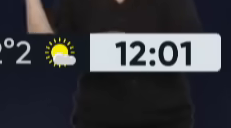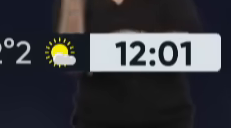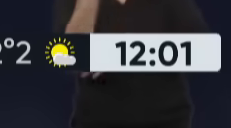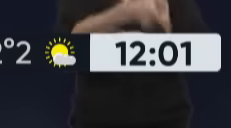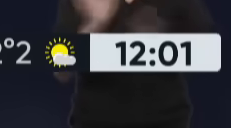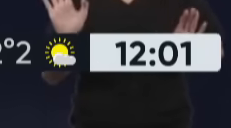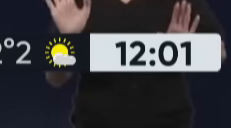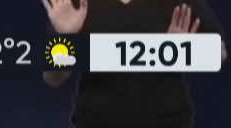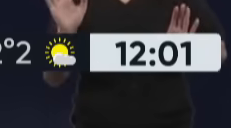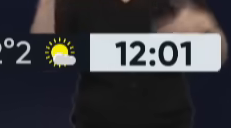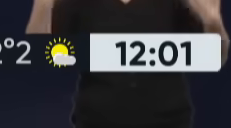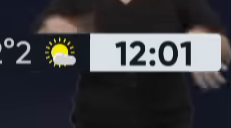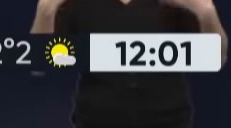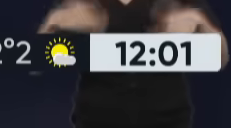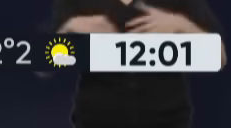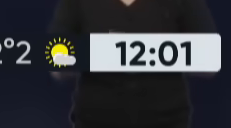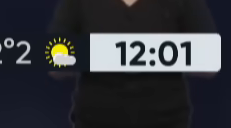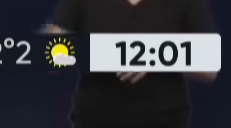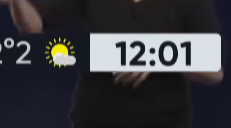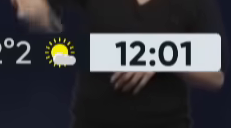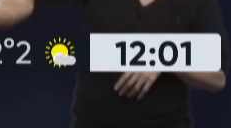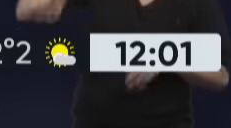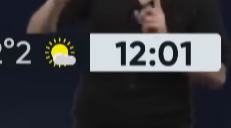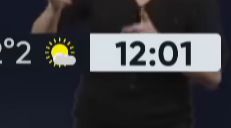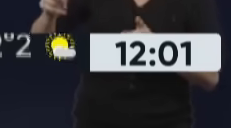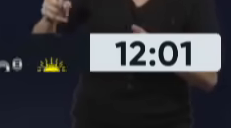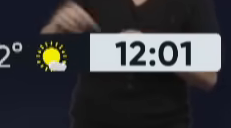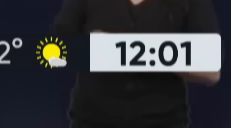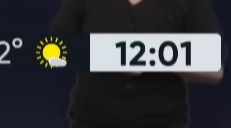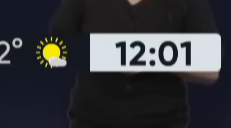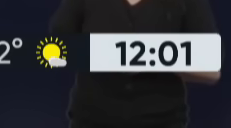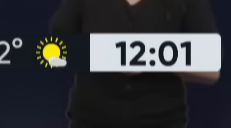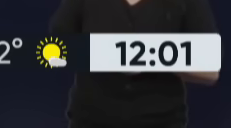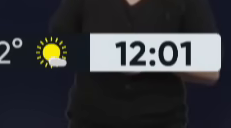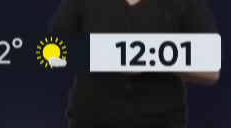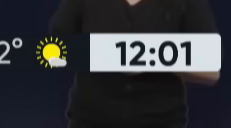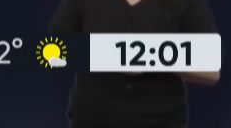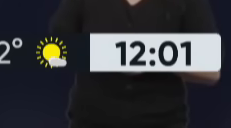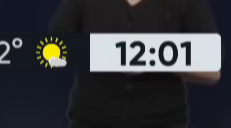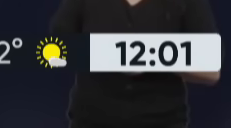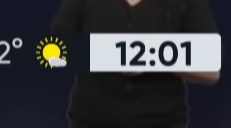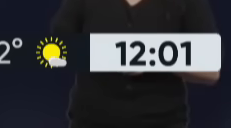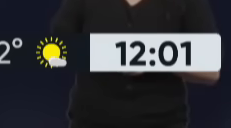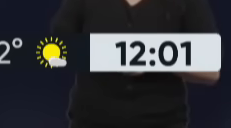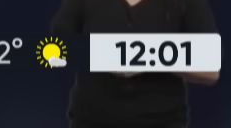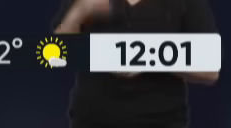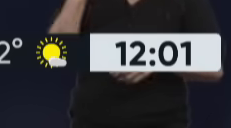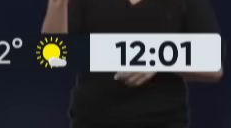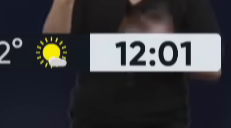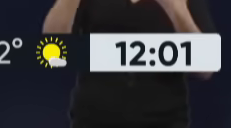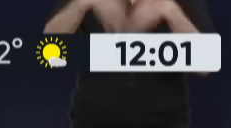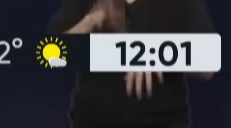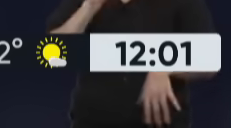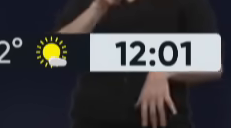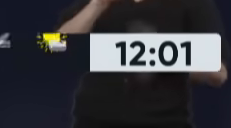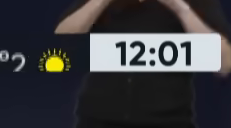que muchos del ñoñismo republicano muchas veces uno los terminaba identificando con un color político.